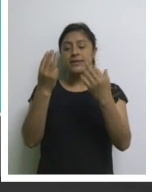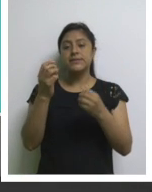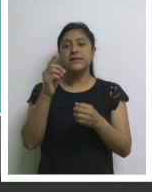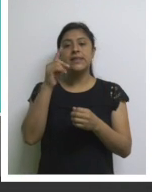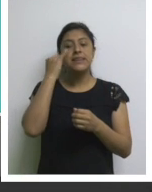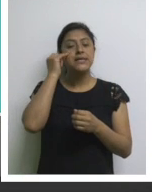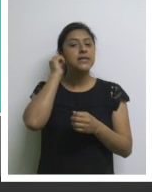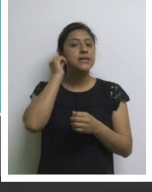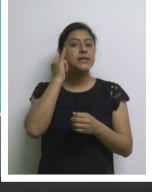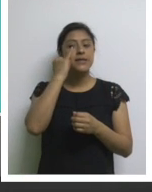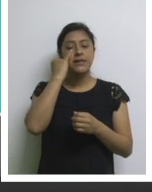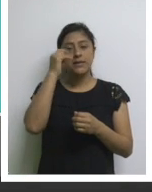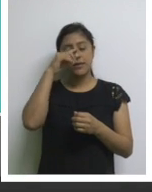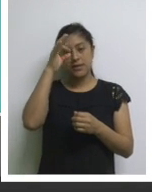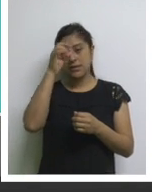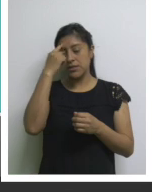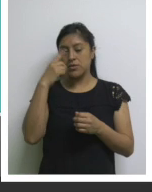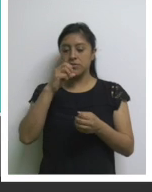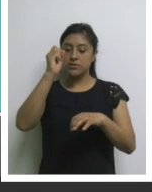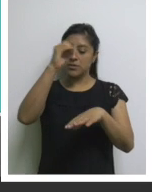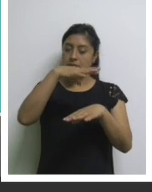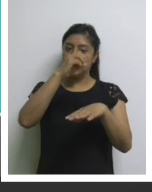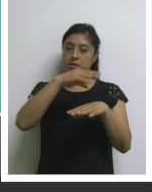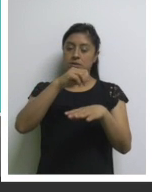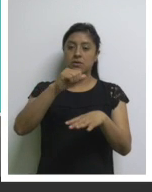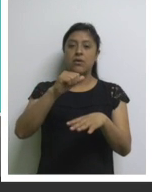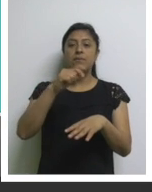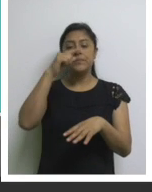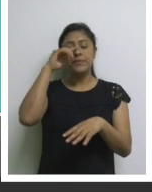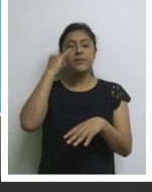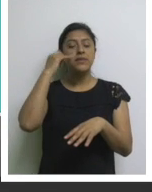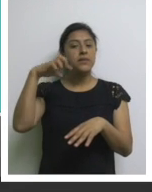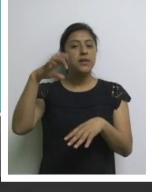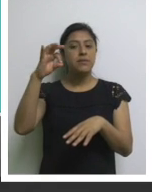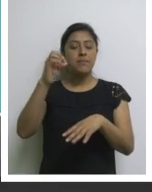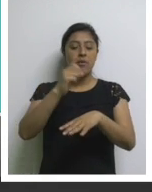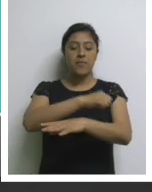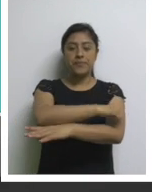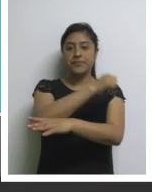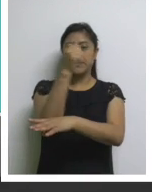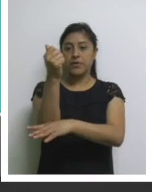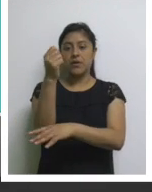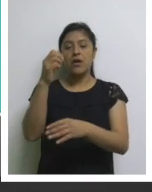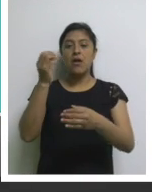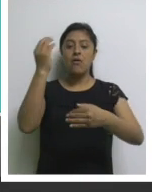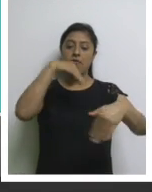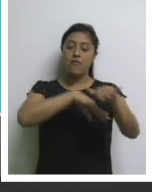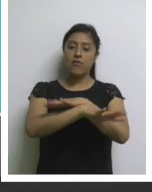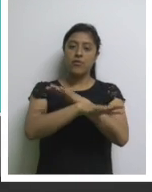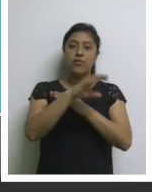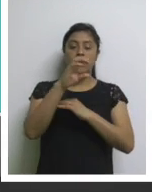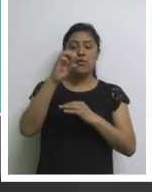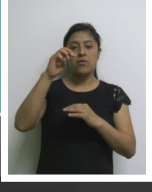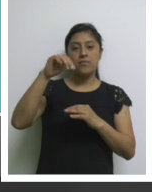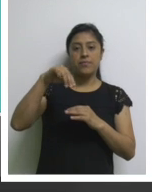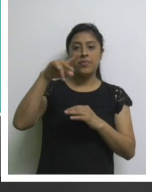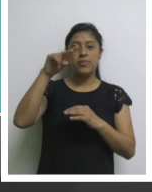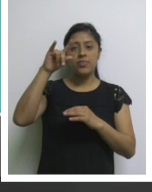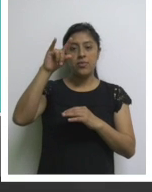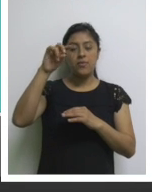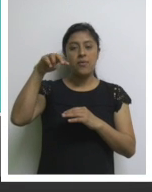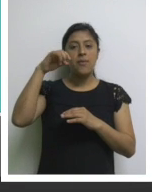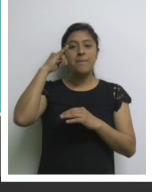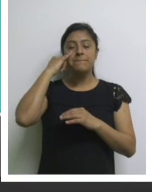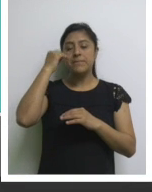13 dígitos que pertenece a la persona desde su nacimiento hasta su muerte. Posee la impresión tipo arco iris,